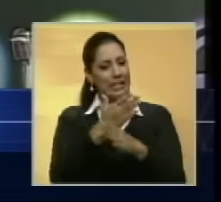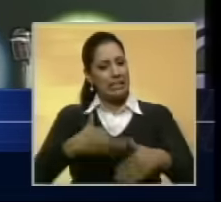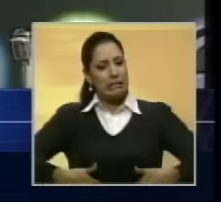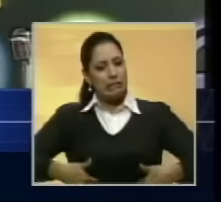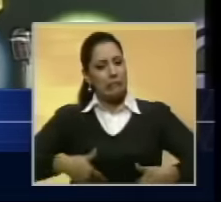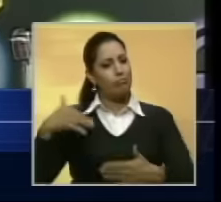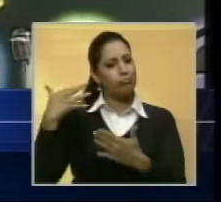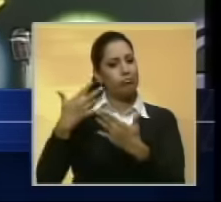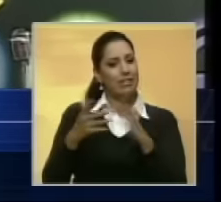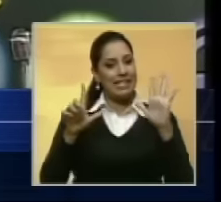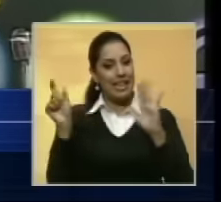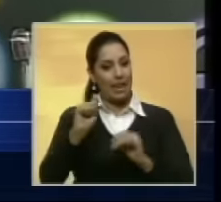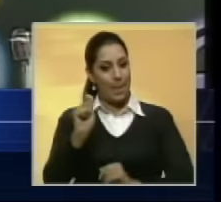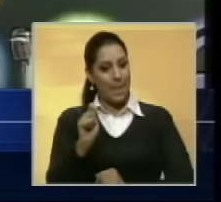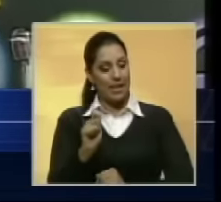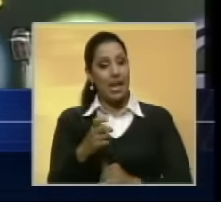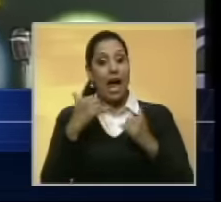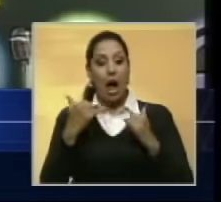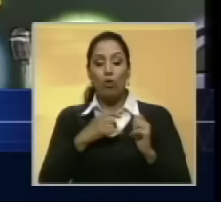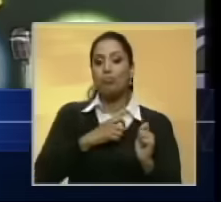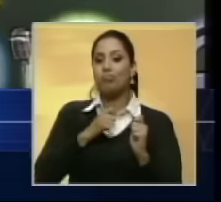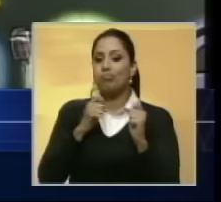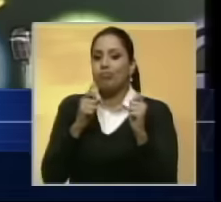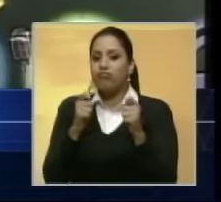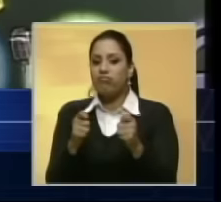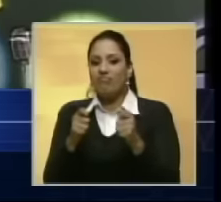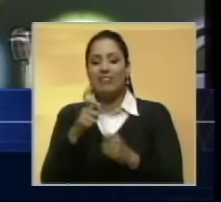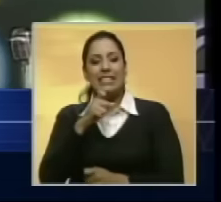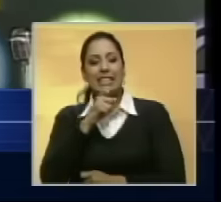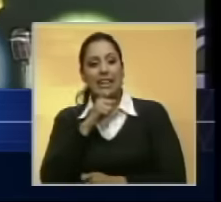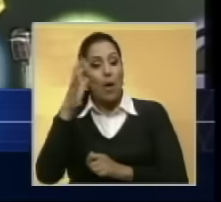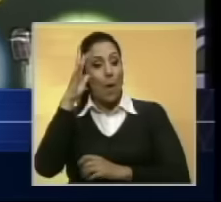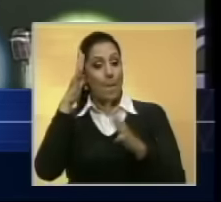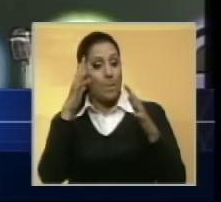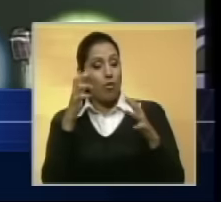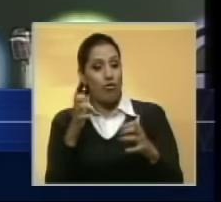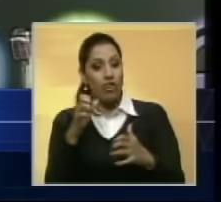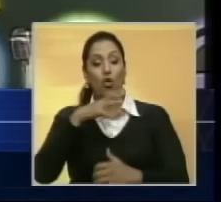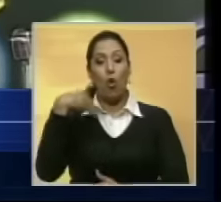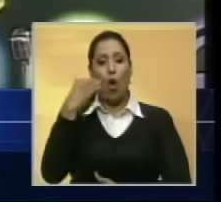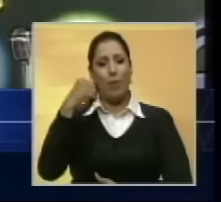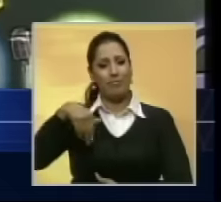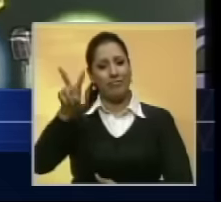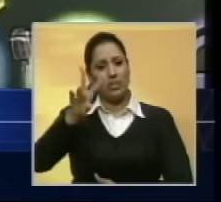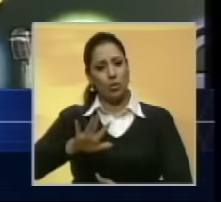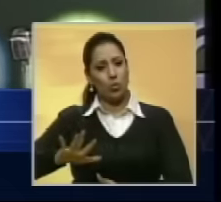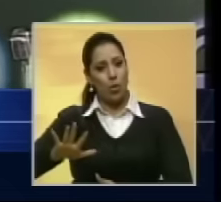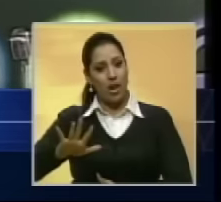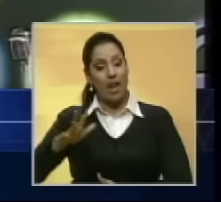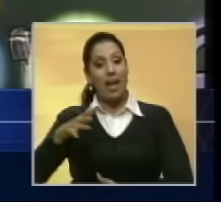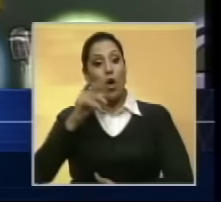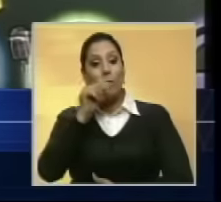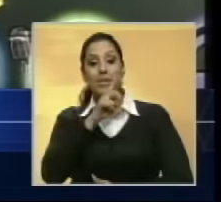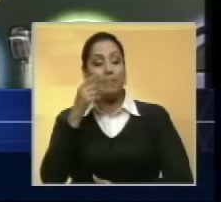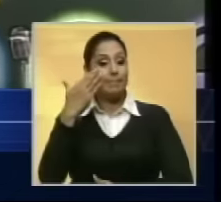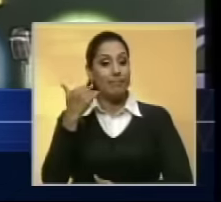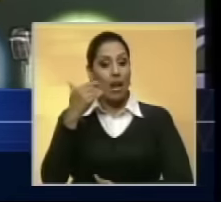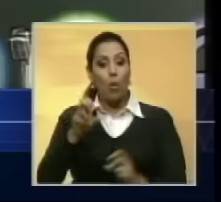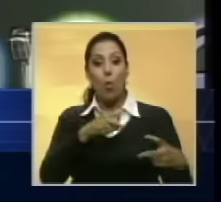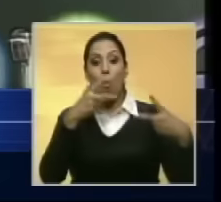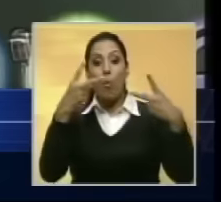hecho durante estos 7 meses y voy a designar al profesional joven venezolano Carlos Farías